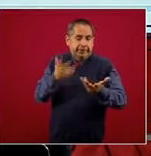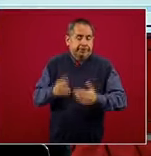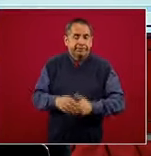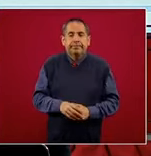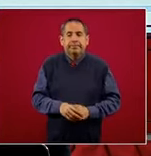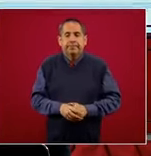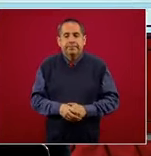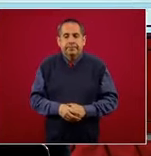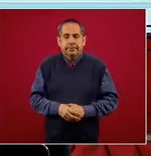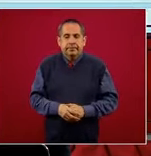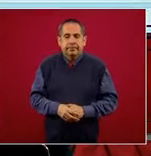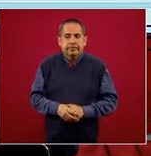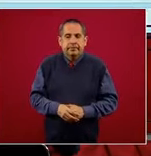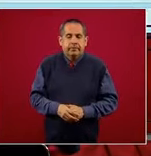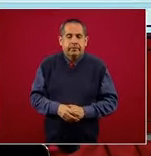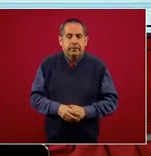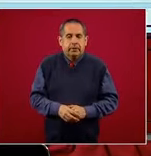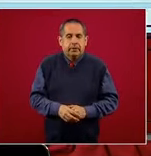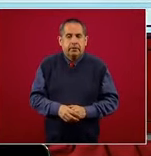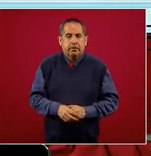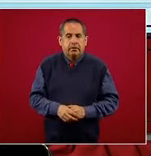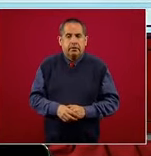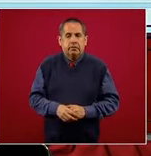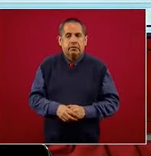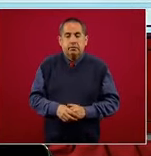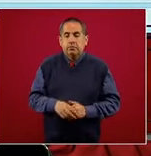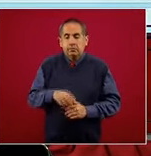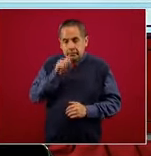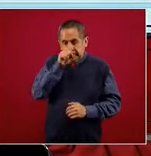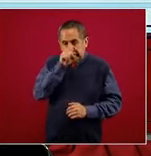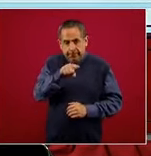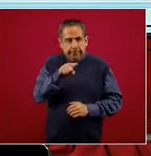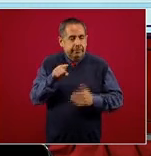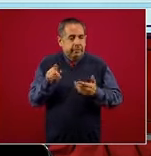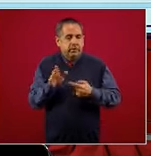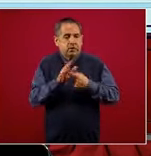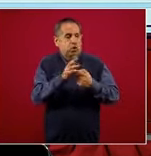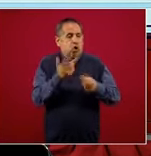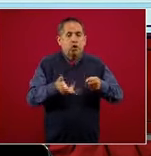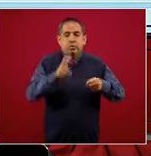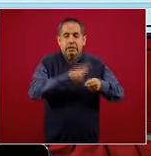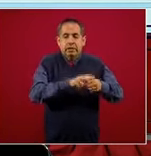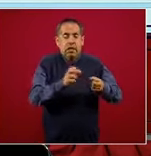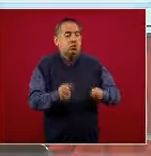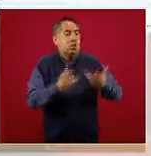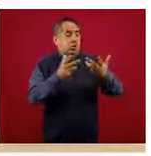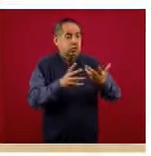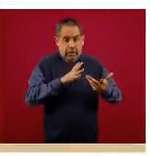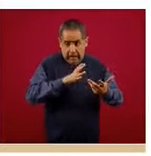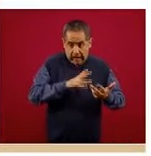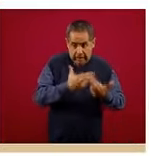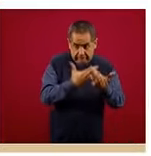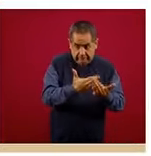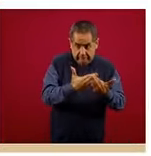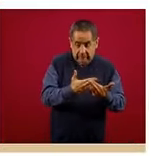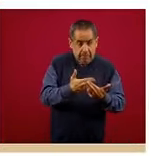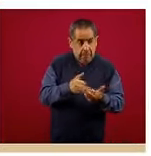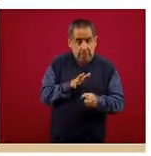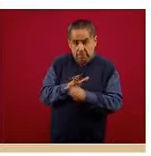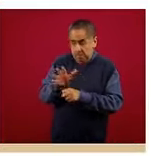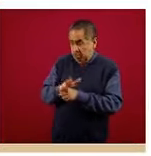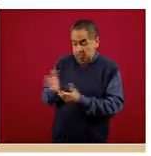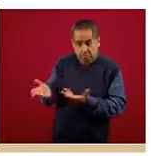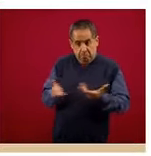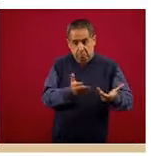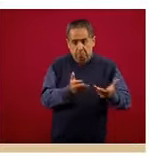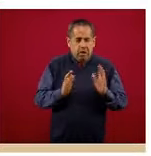diapositiva. Bien, esta es la ocupación y disponibilidad hospitalaria. La disponibilidad de camas de hospitalización general no